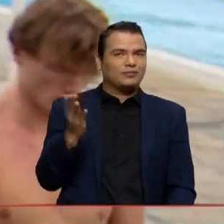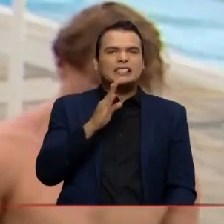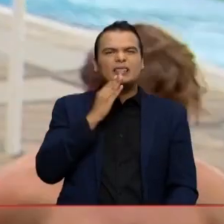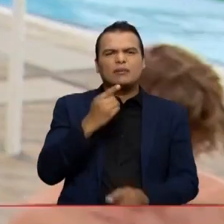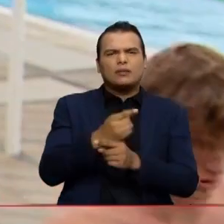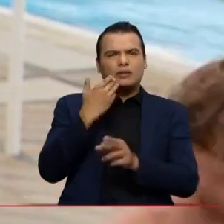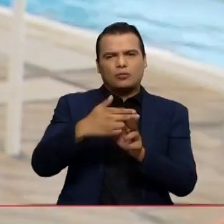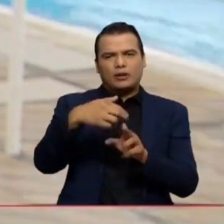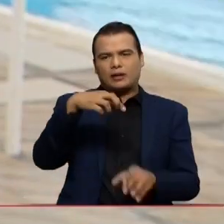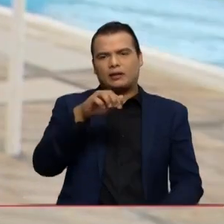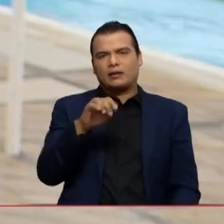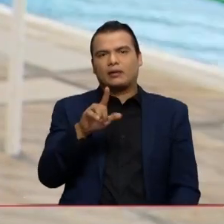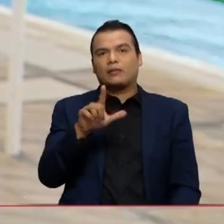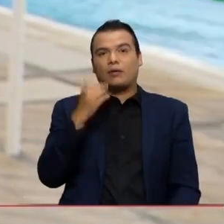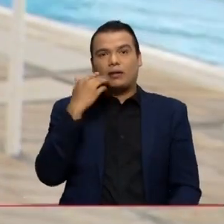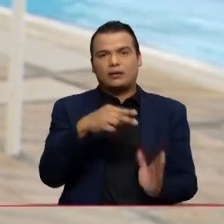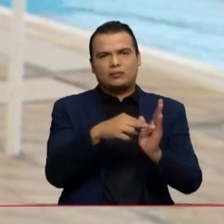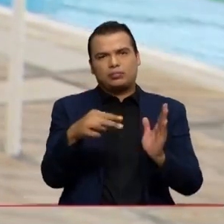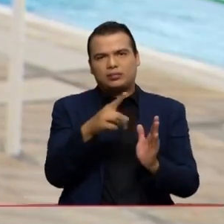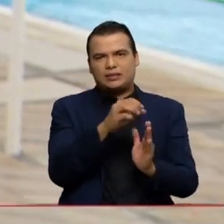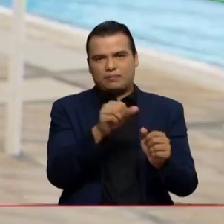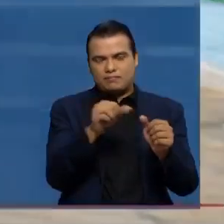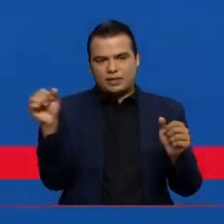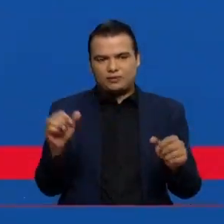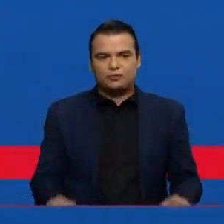Paula Aguirre, nadadora en los 100 metros superficie.